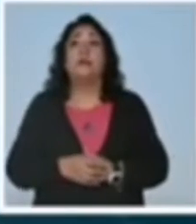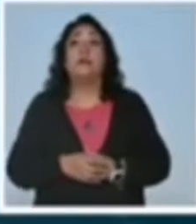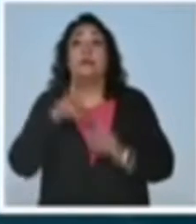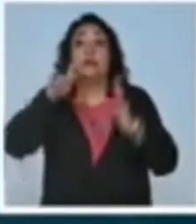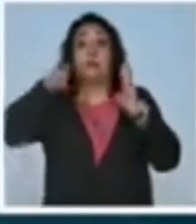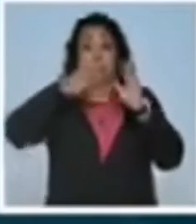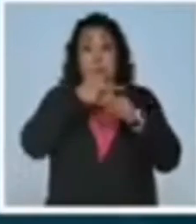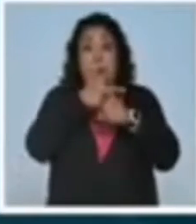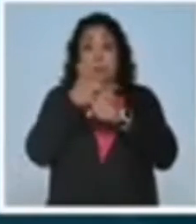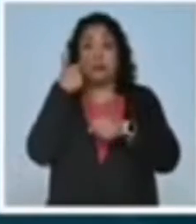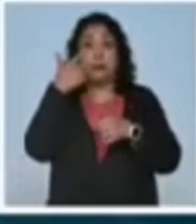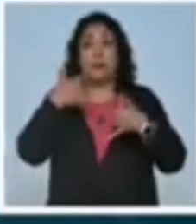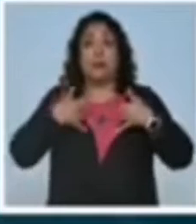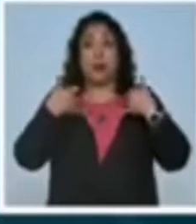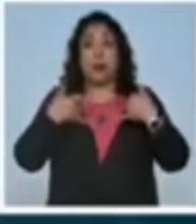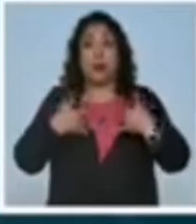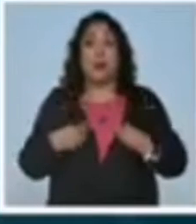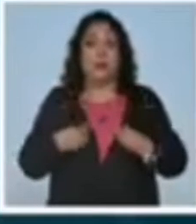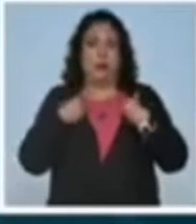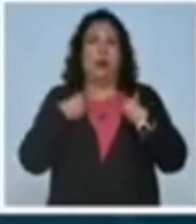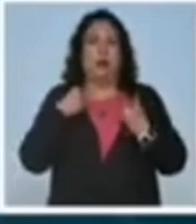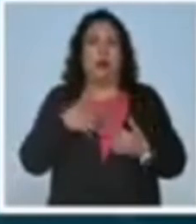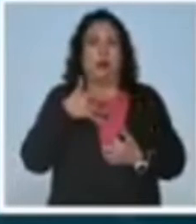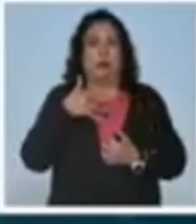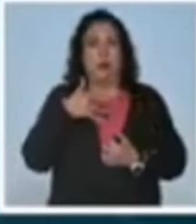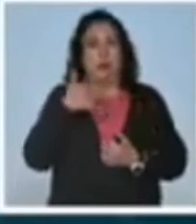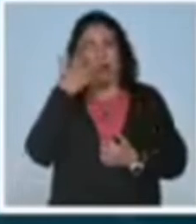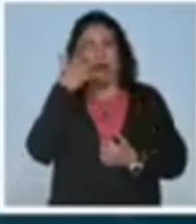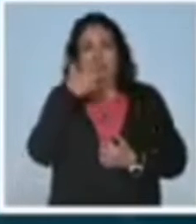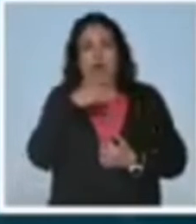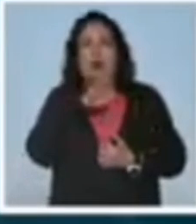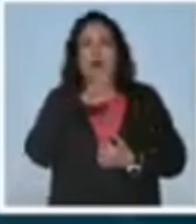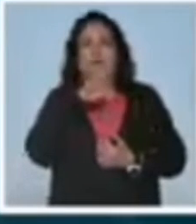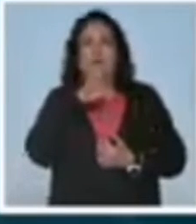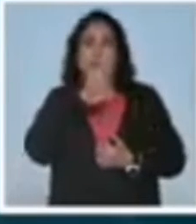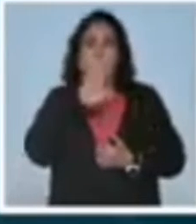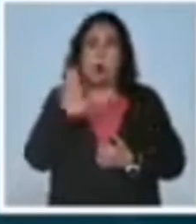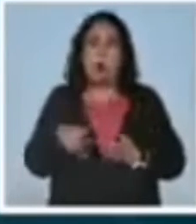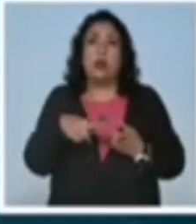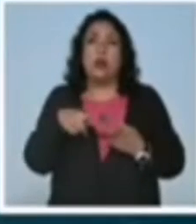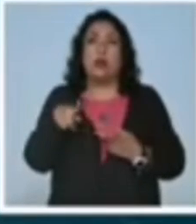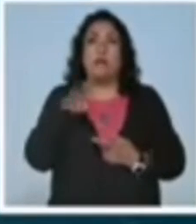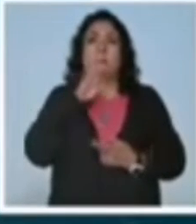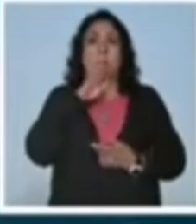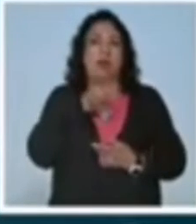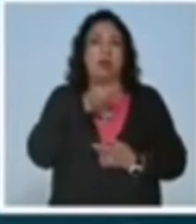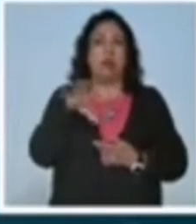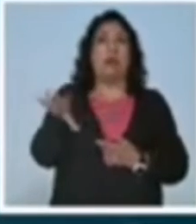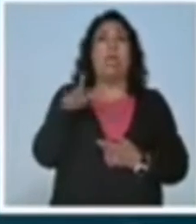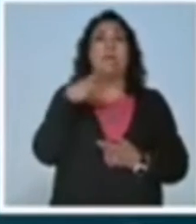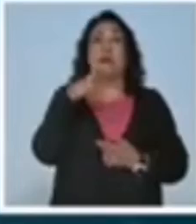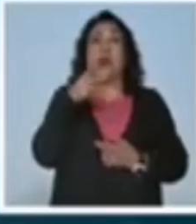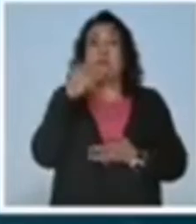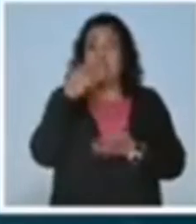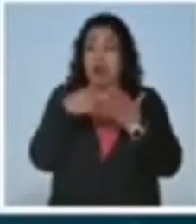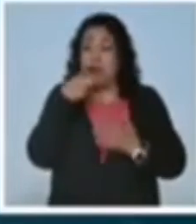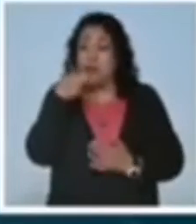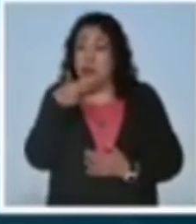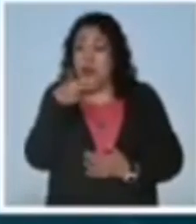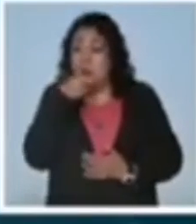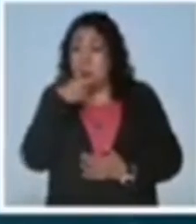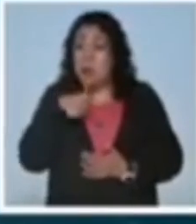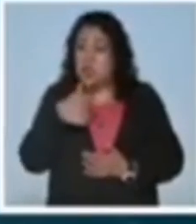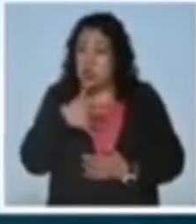la cinta vemos cómo el joven vive el duelo, el rechazo hacia la madre, pero sobre todo el no poder haberle dicho a su padre lo que